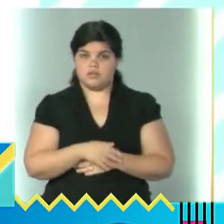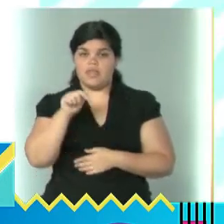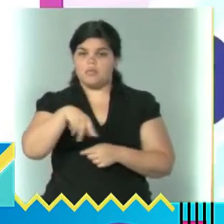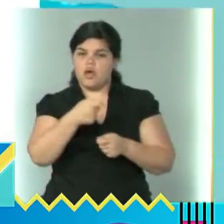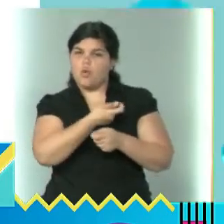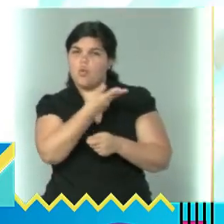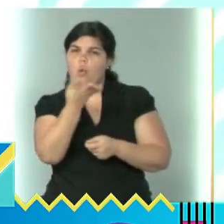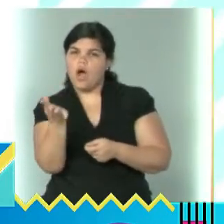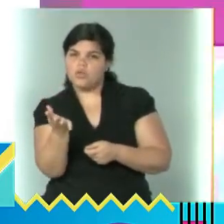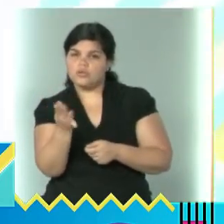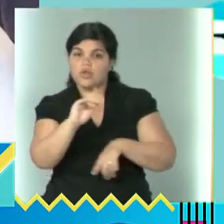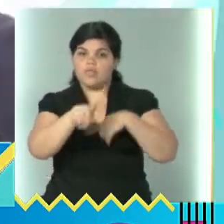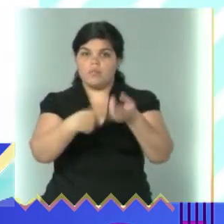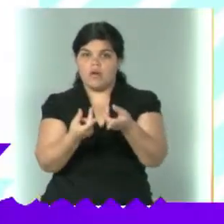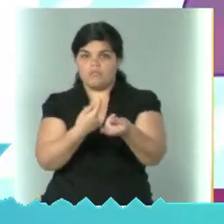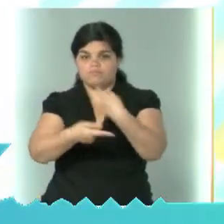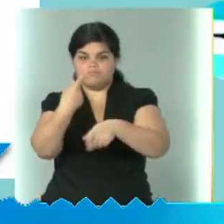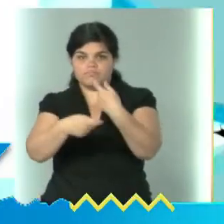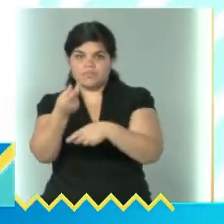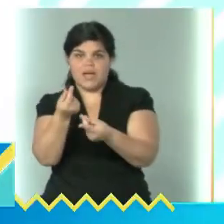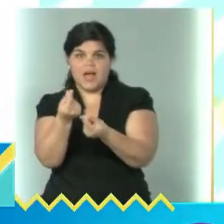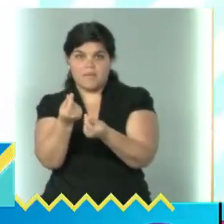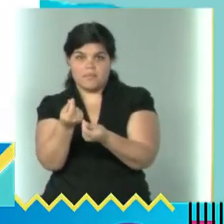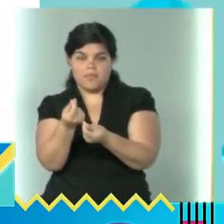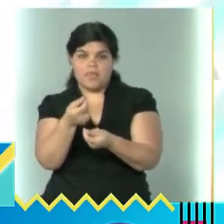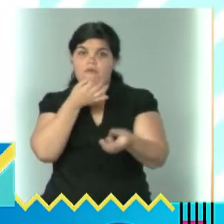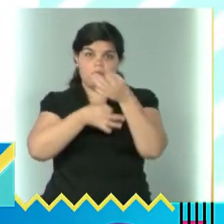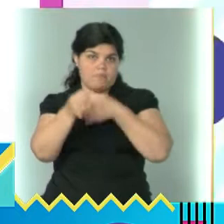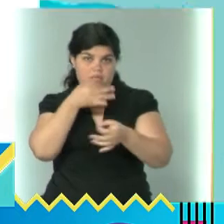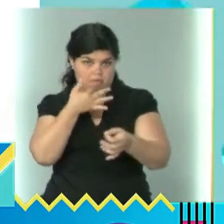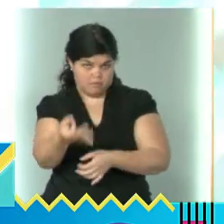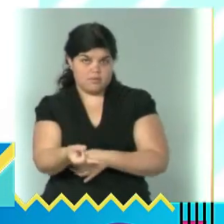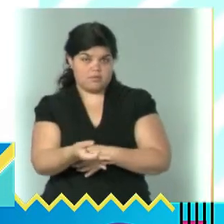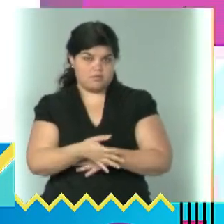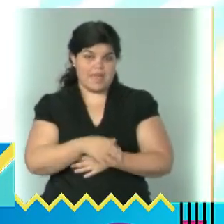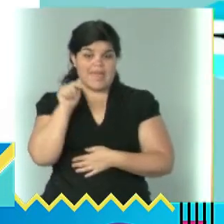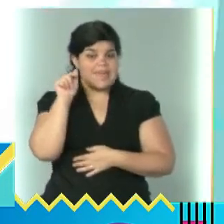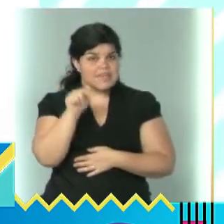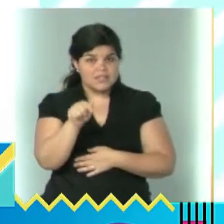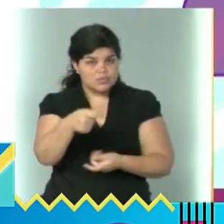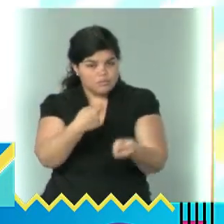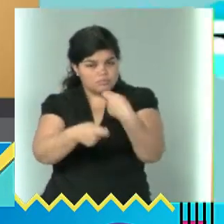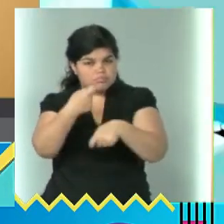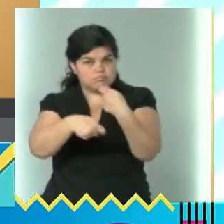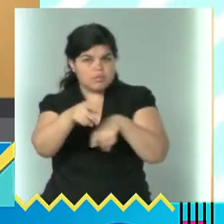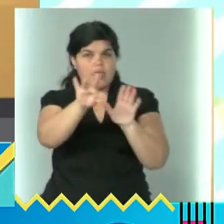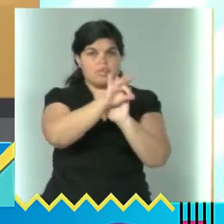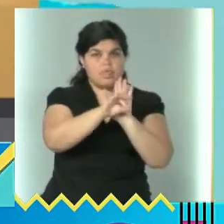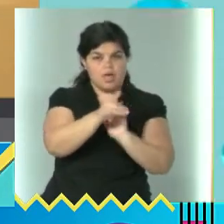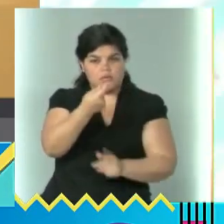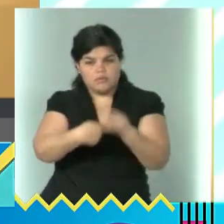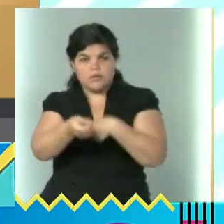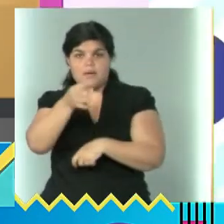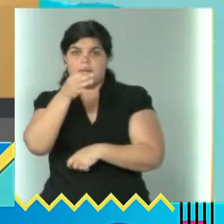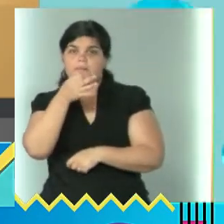cuantificados y monetizados y se venden. Y ese juego que la autora que yo mencioné